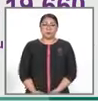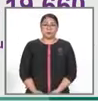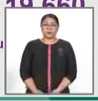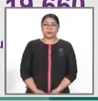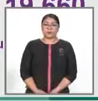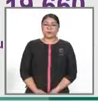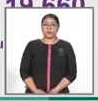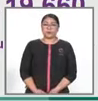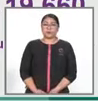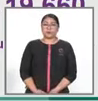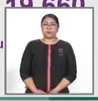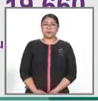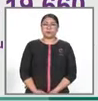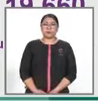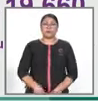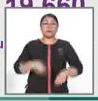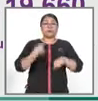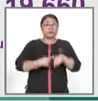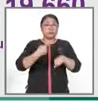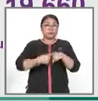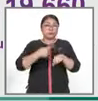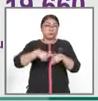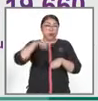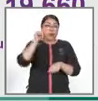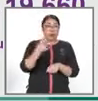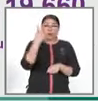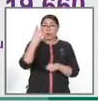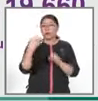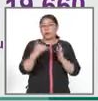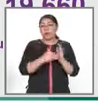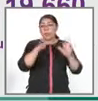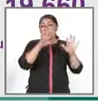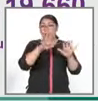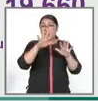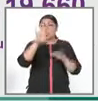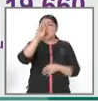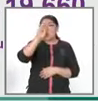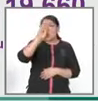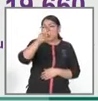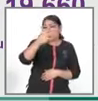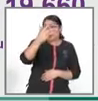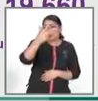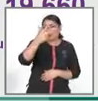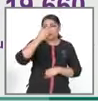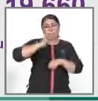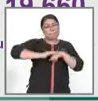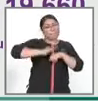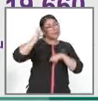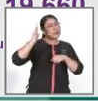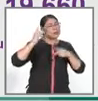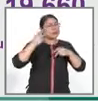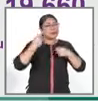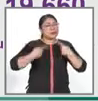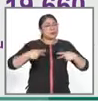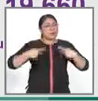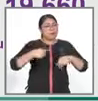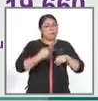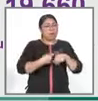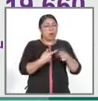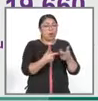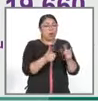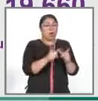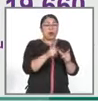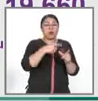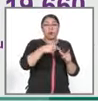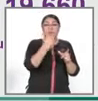caso de los casos confirmados 24098 el grupo más afectado es el de 50